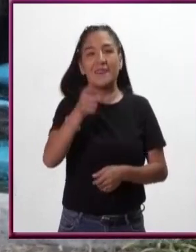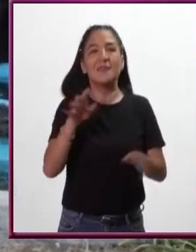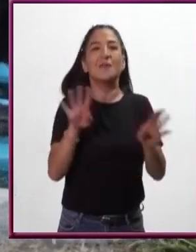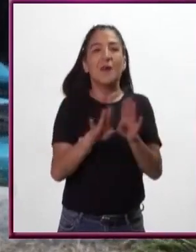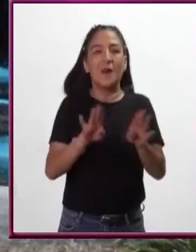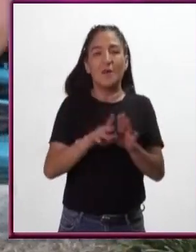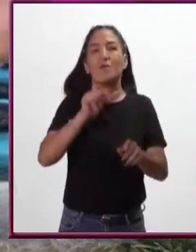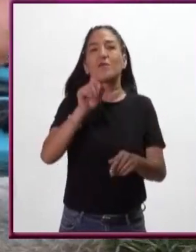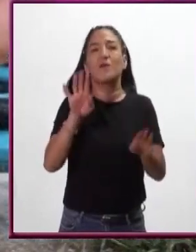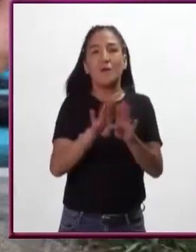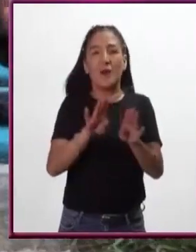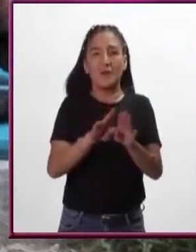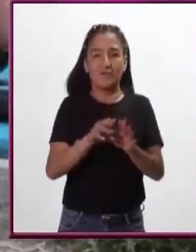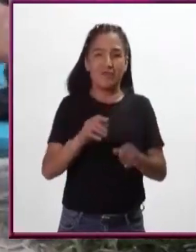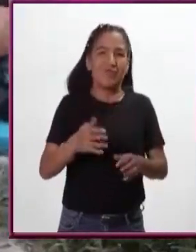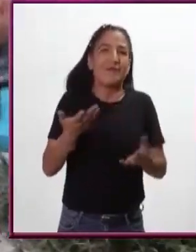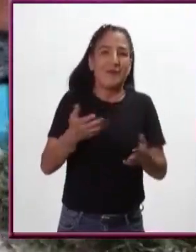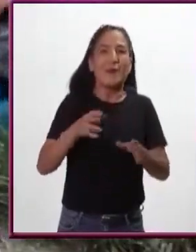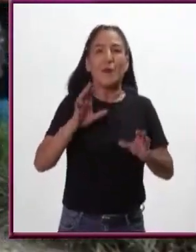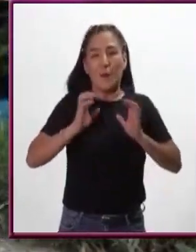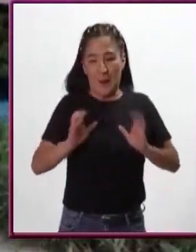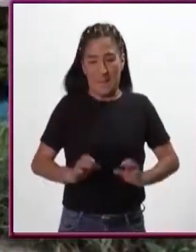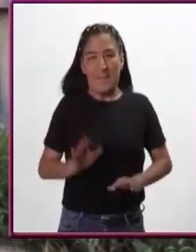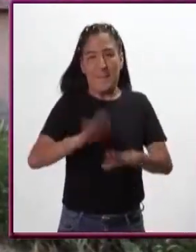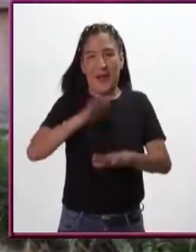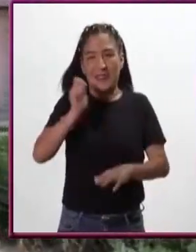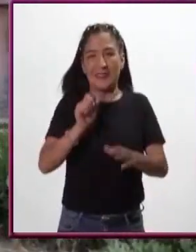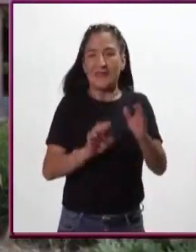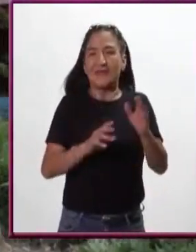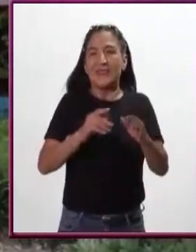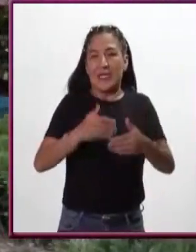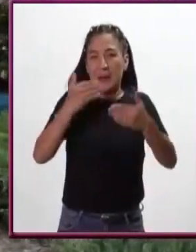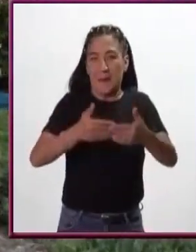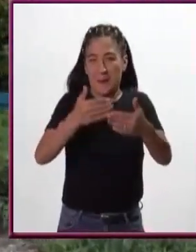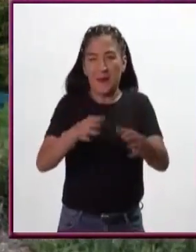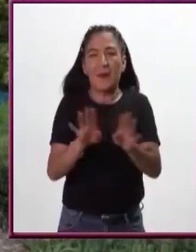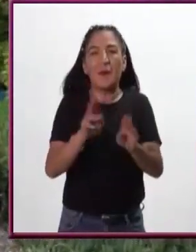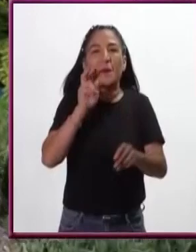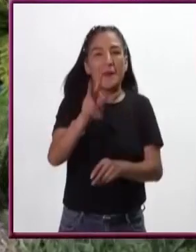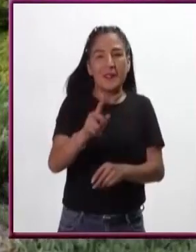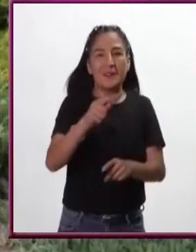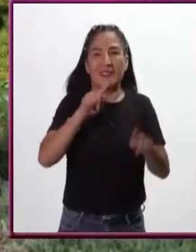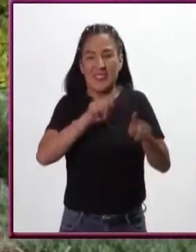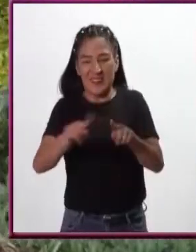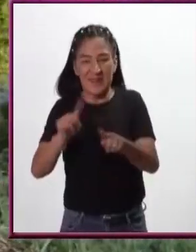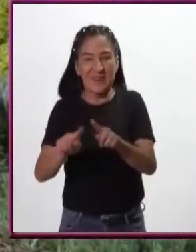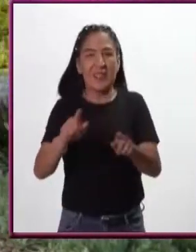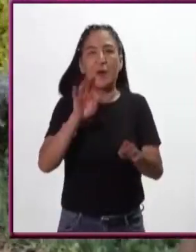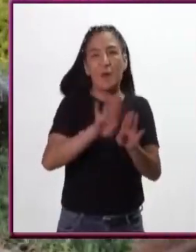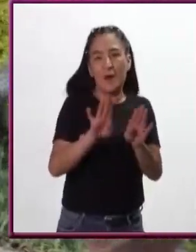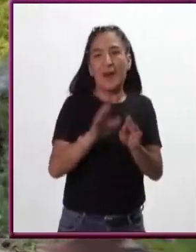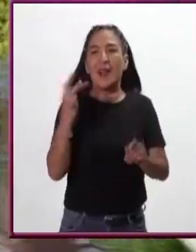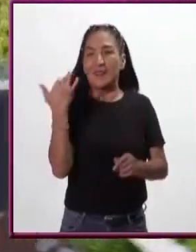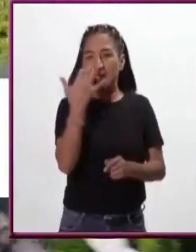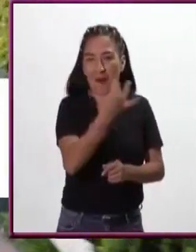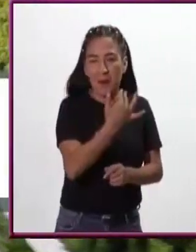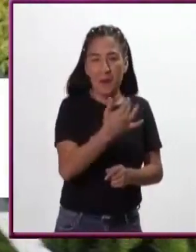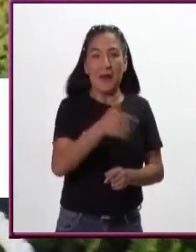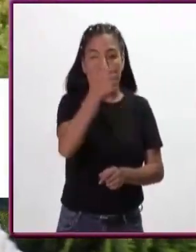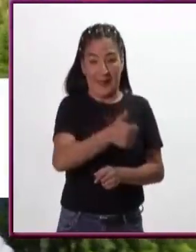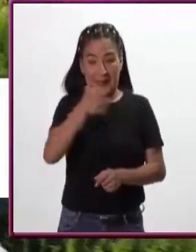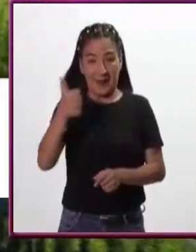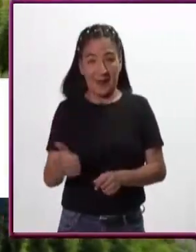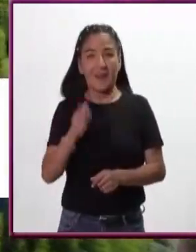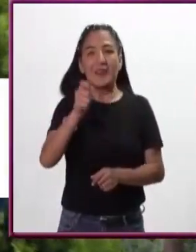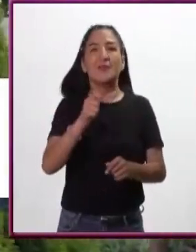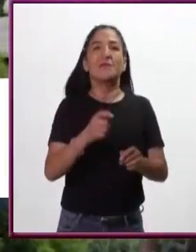es otro de nuestros sensores más avanzados. Con zonas diferenciadas para distinguir los diferentes tipos de sabores,